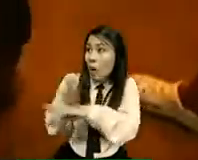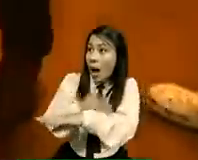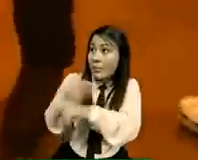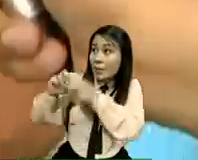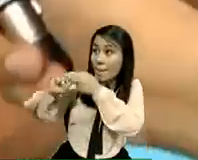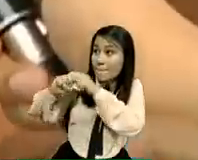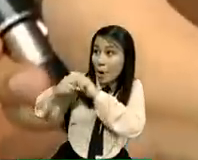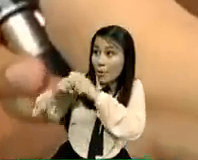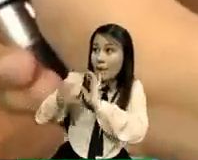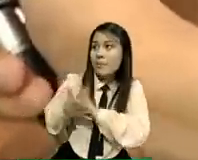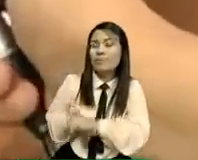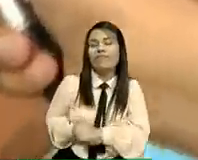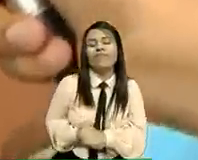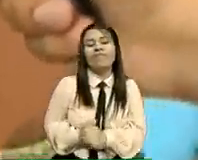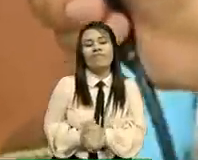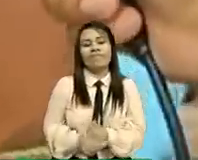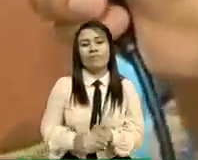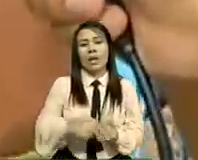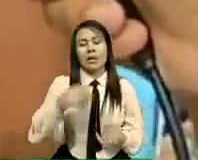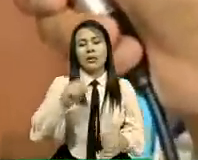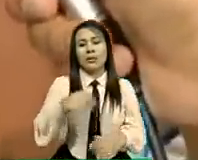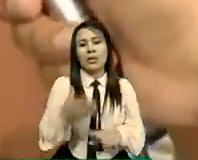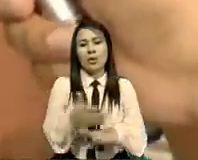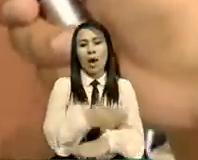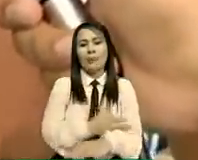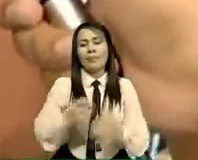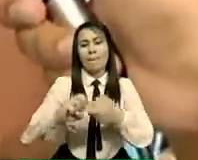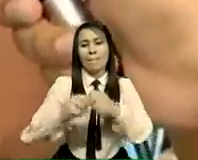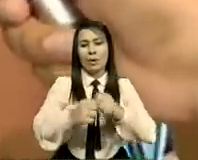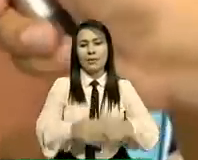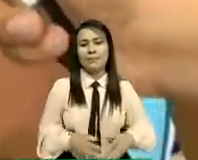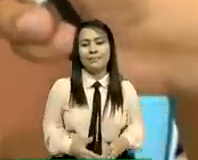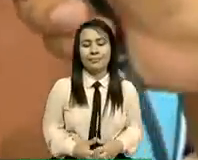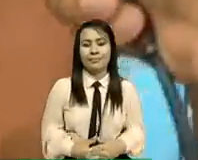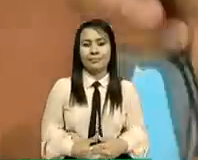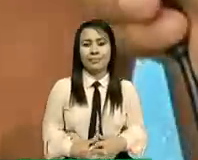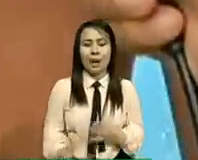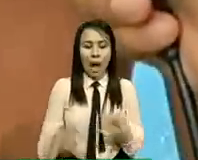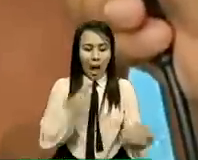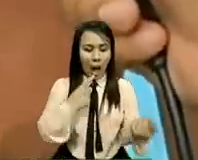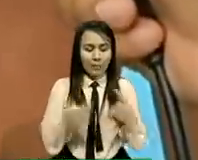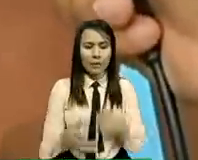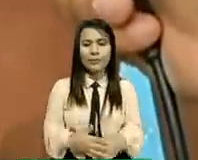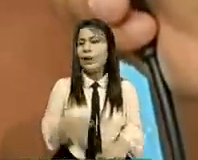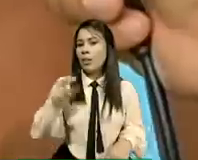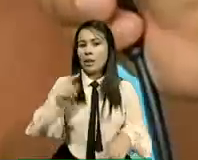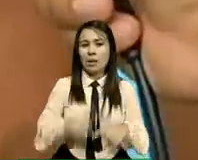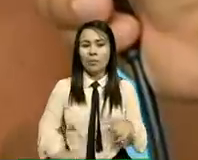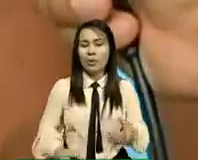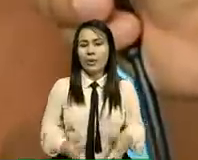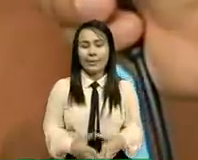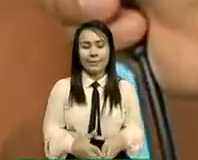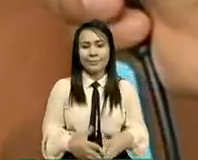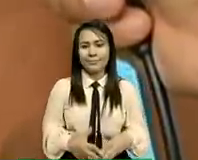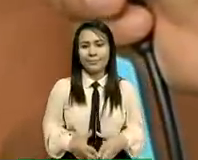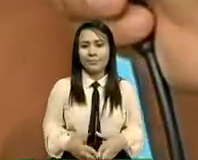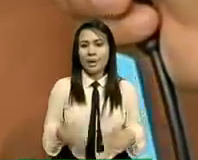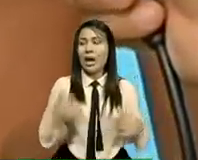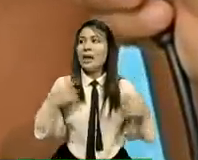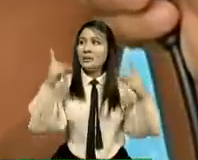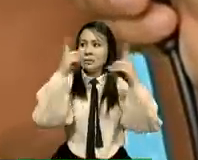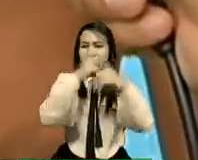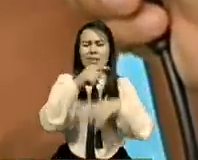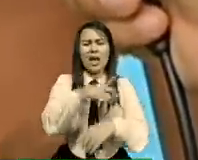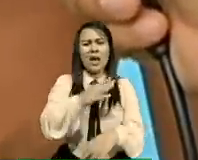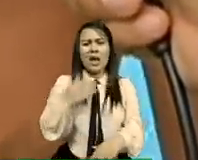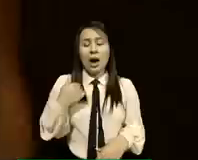que pasa? No sé si lo habrán amenazado a mi hermano, porque nosotros aquí no tenemos ningún problema con nadie. No se puede ya por aquí estar ni parado ni aquí ni afuera de su casa porque